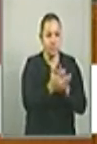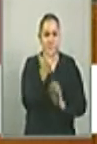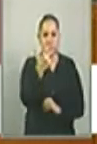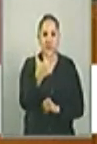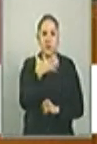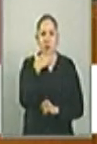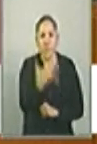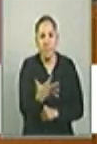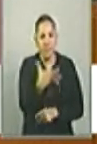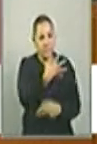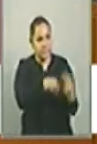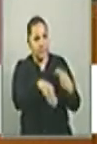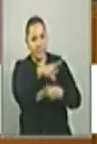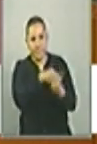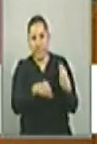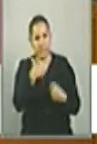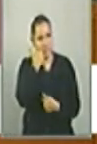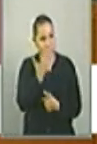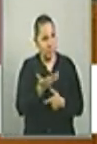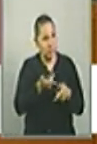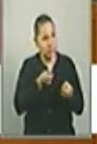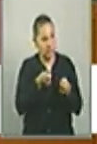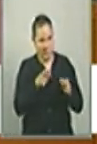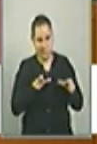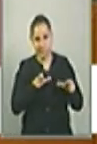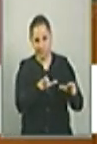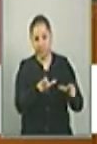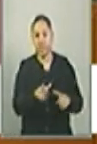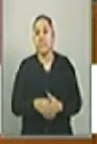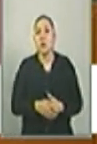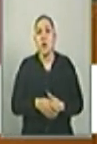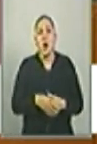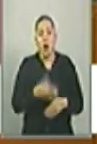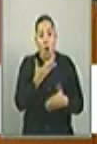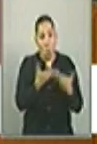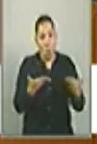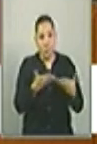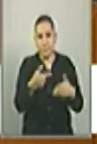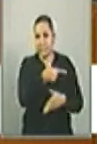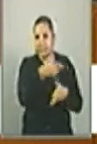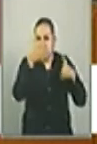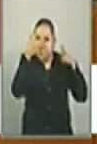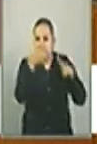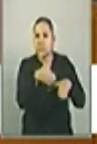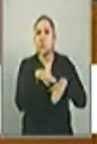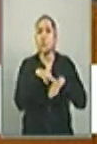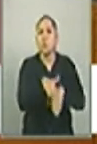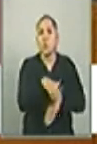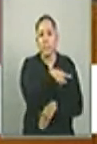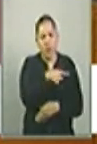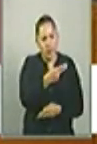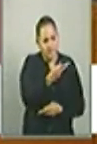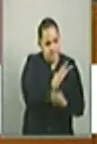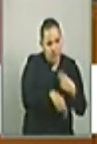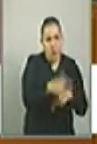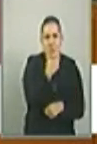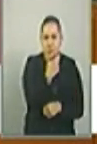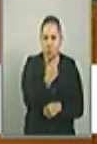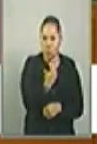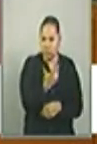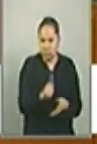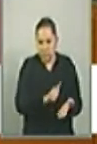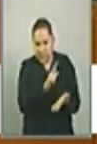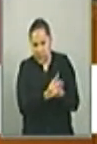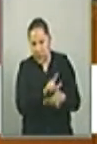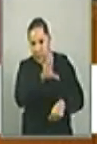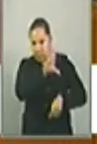en particular el enfocado al uso de recursos ilícitos. La propuesta que presento por